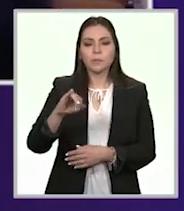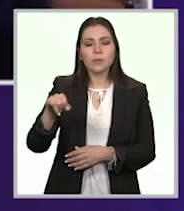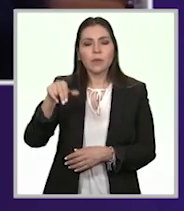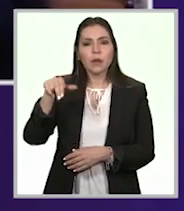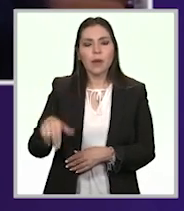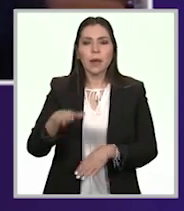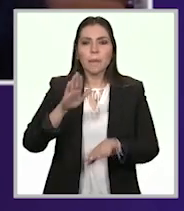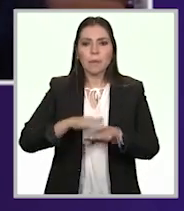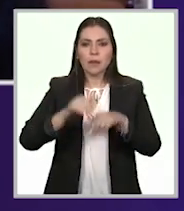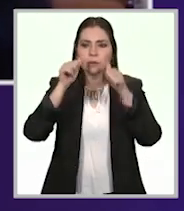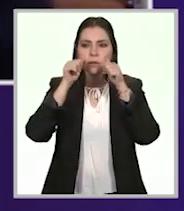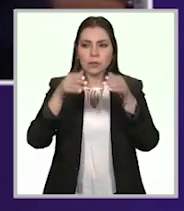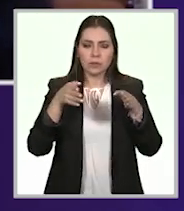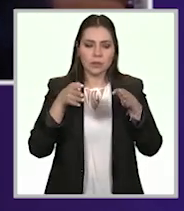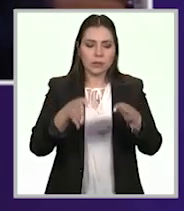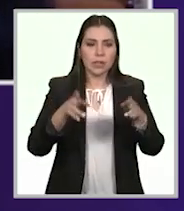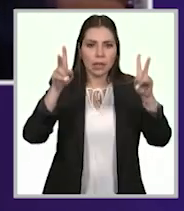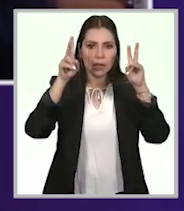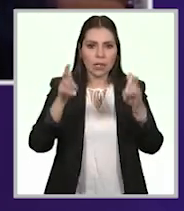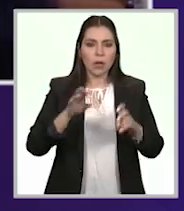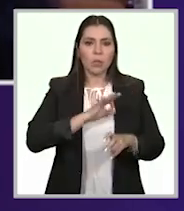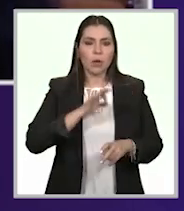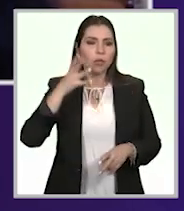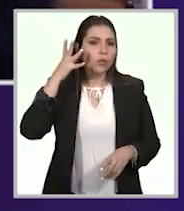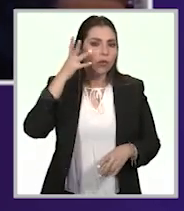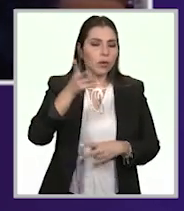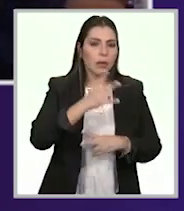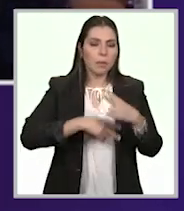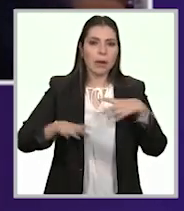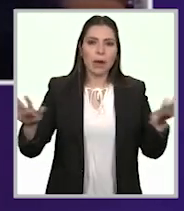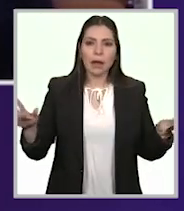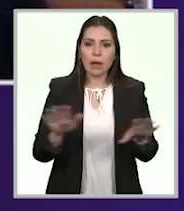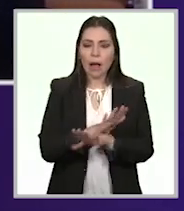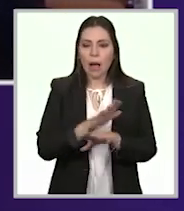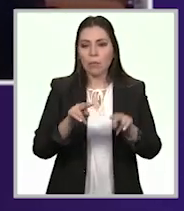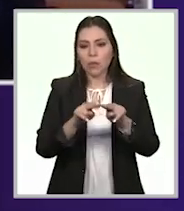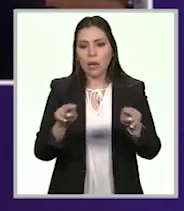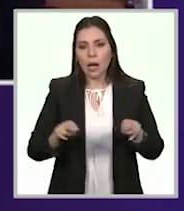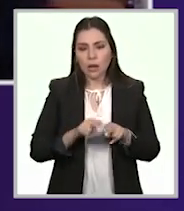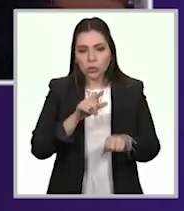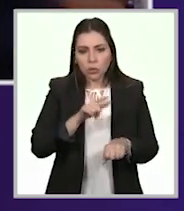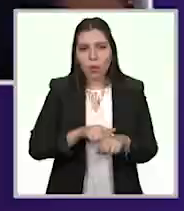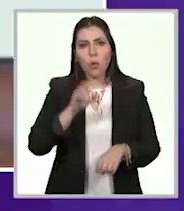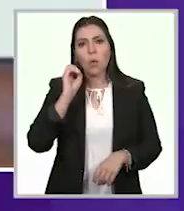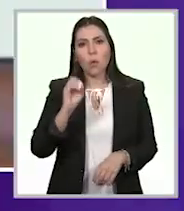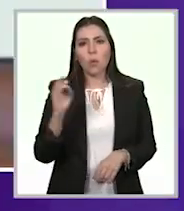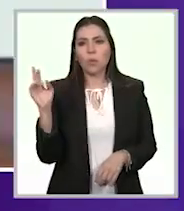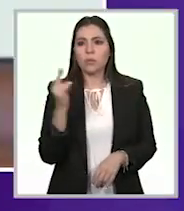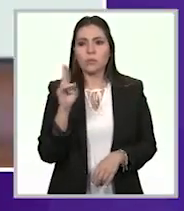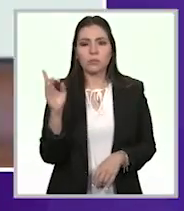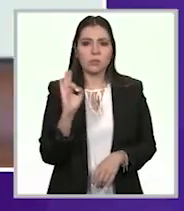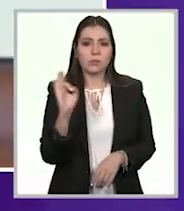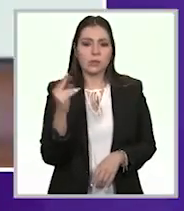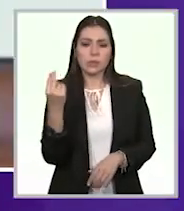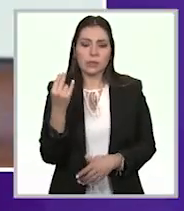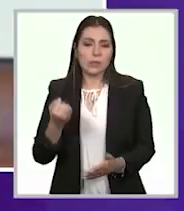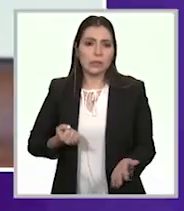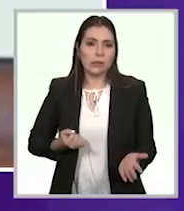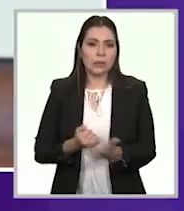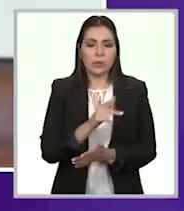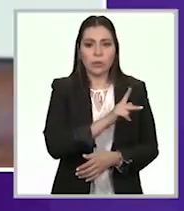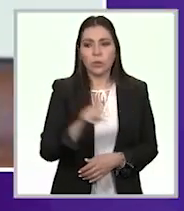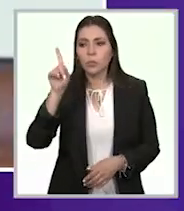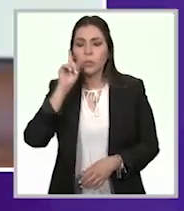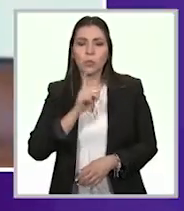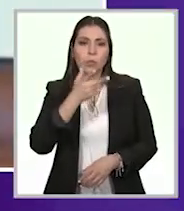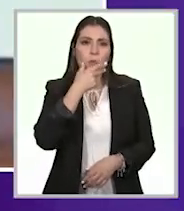Suprema Corte se aboque a aquellos asuntos que van a tener un impacto nacional, o que es muy importante que exista una definición